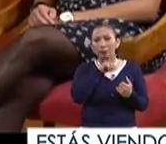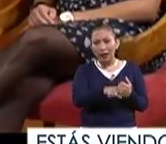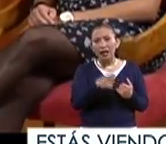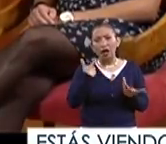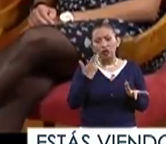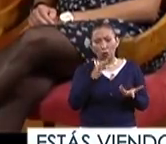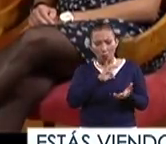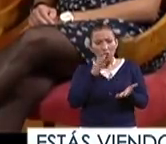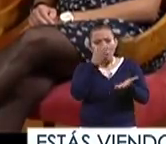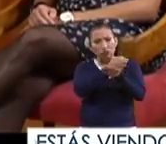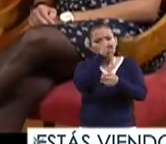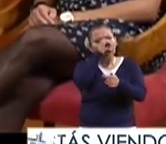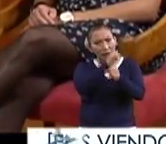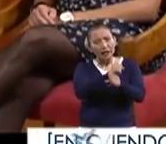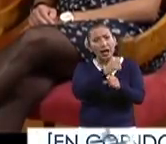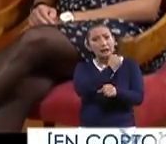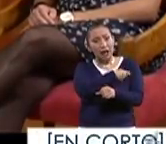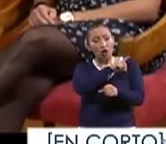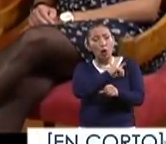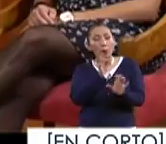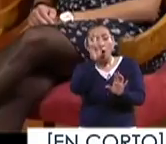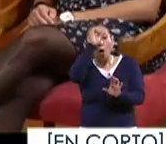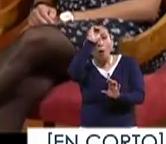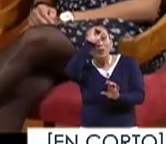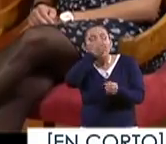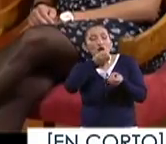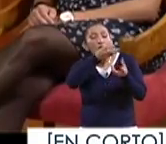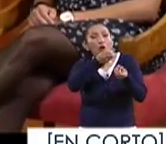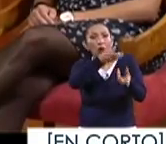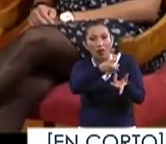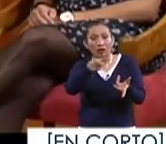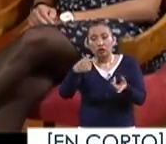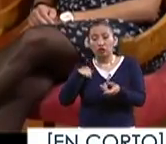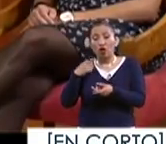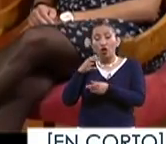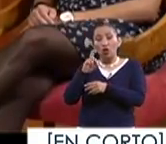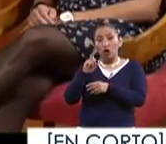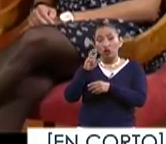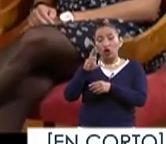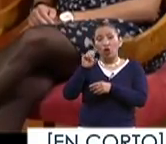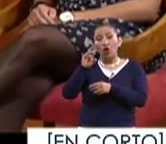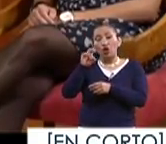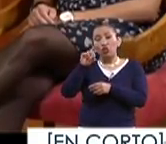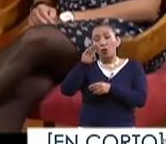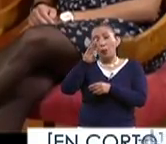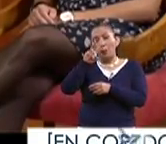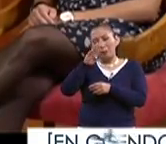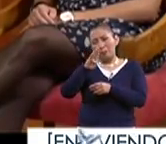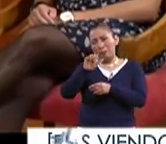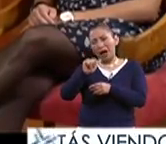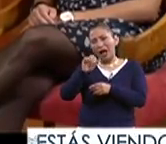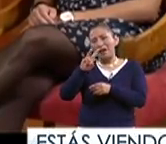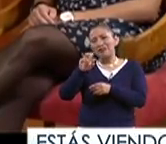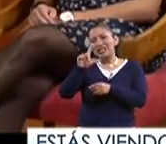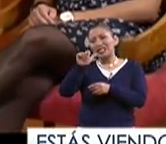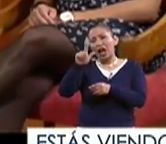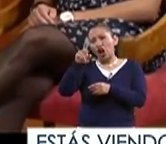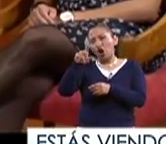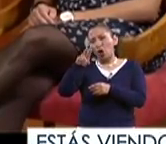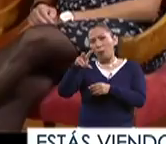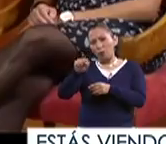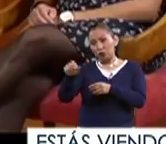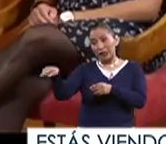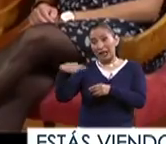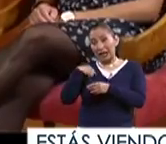teníamos voz y voto en la Secretaría de Salud, y yo tuve la fortuna de tener al doctor Córdoba Villalobos como secretario de Salud, un gran amigo mío que me